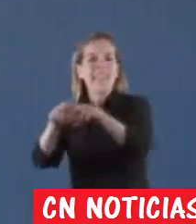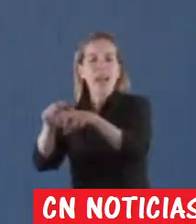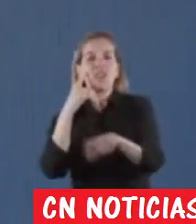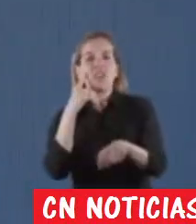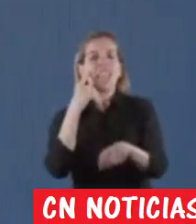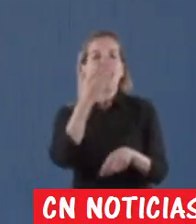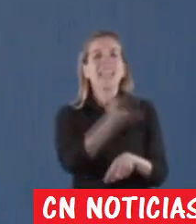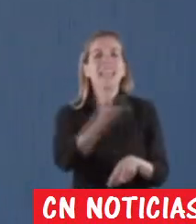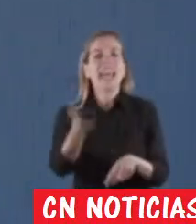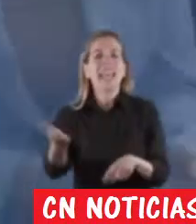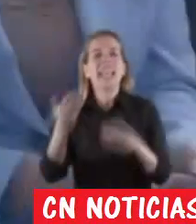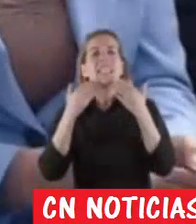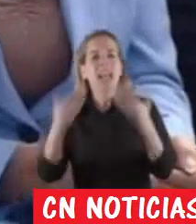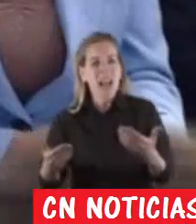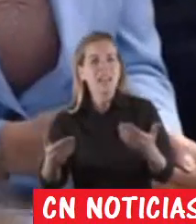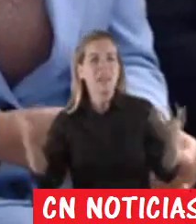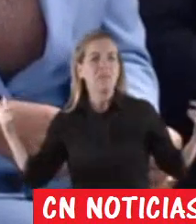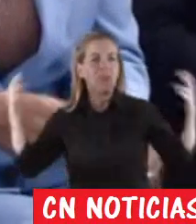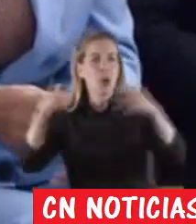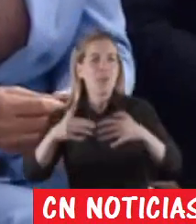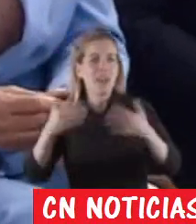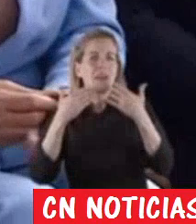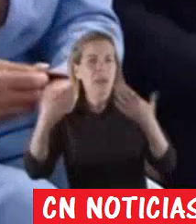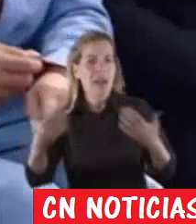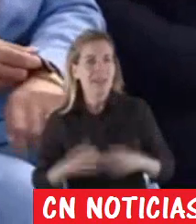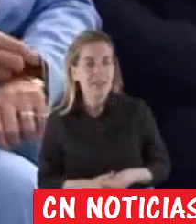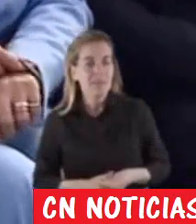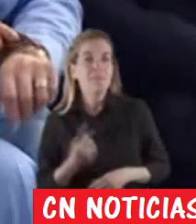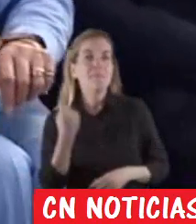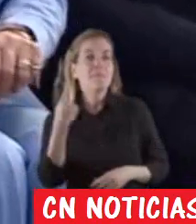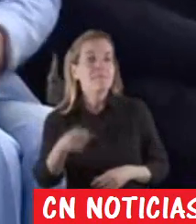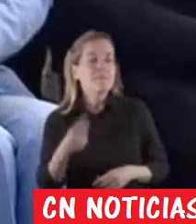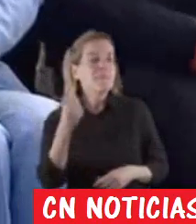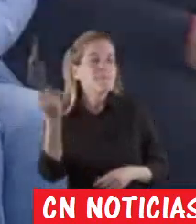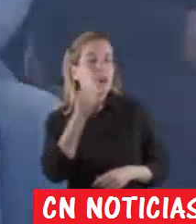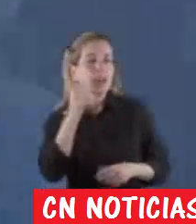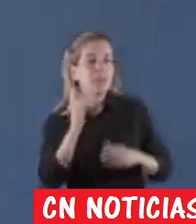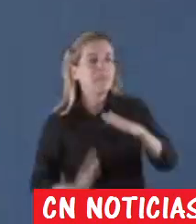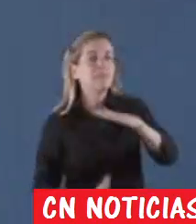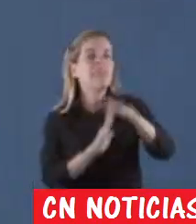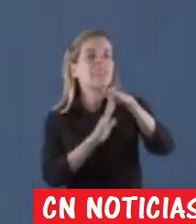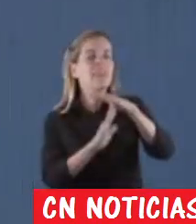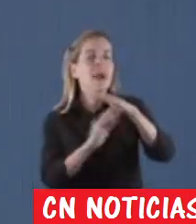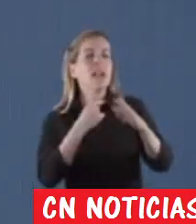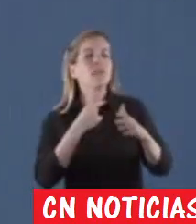Gracias por estar hoy acompañándonos. Pero principalmente lo que yo